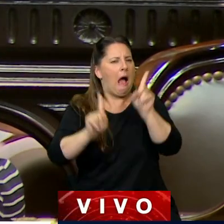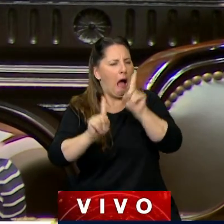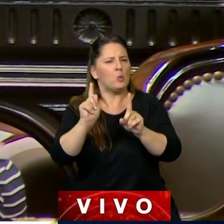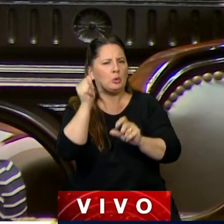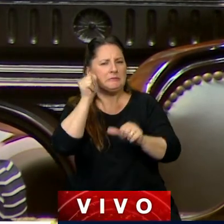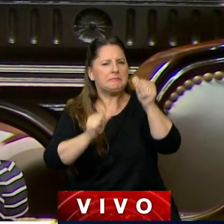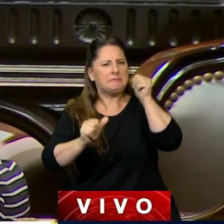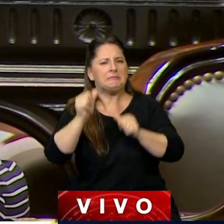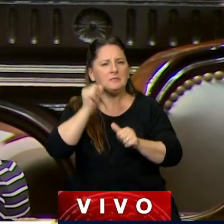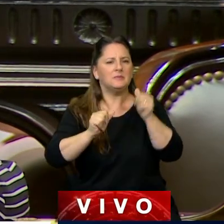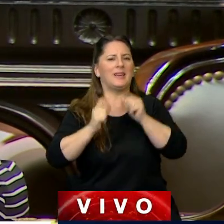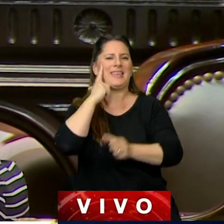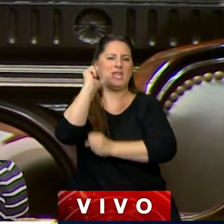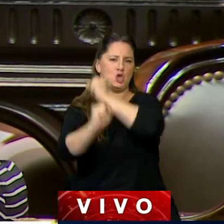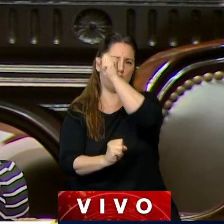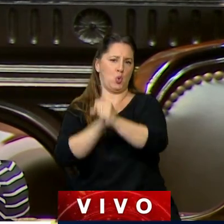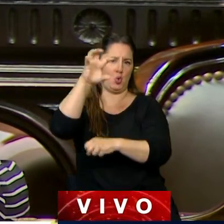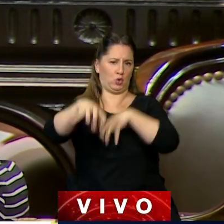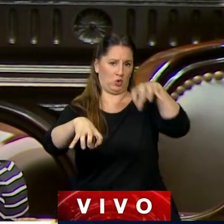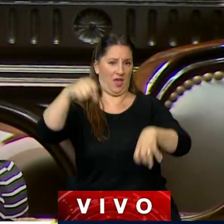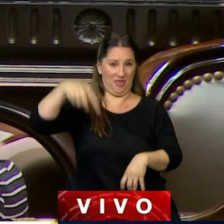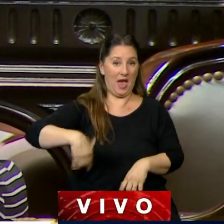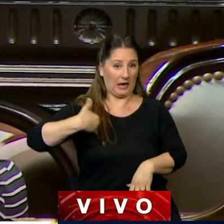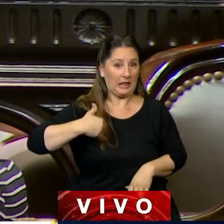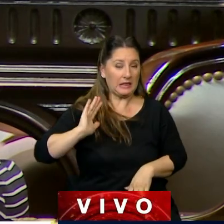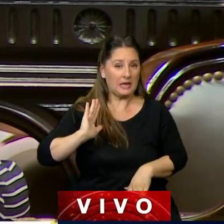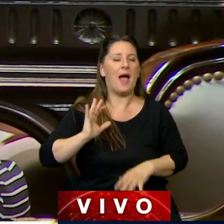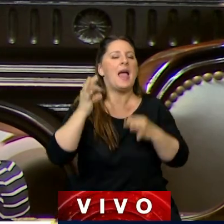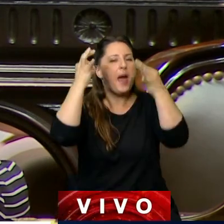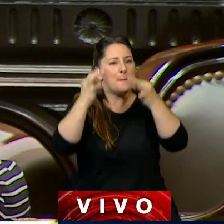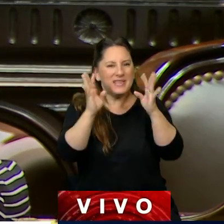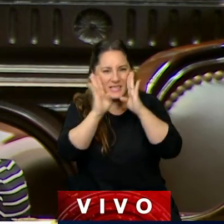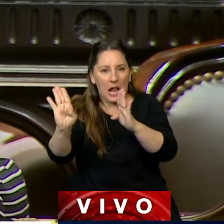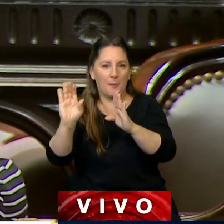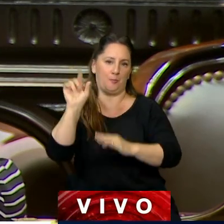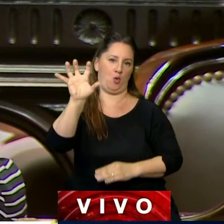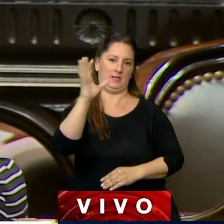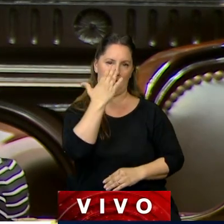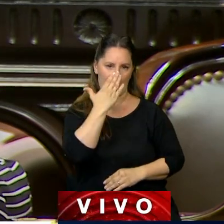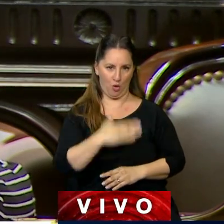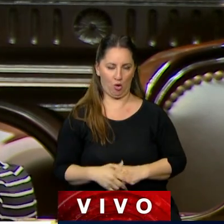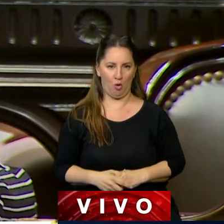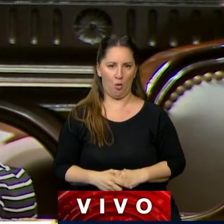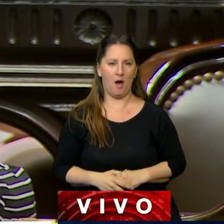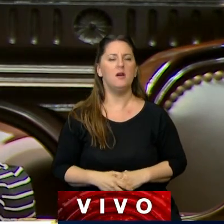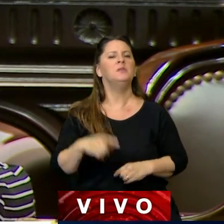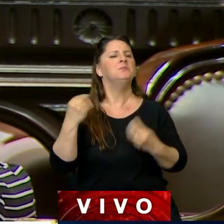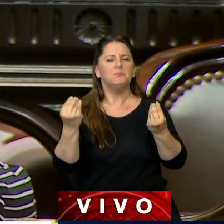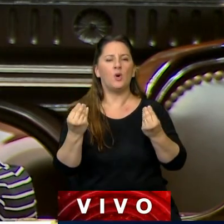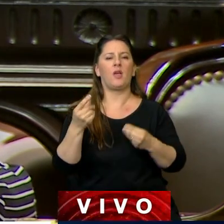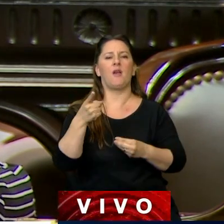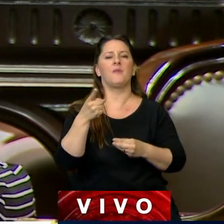está ocasionando a la industria productiva de nuestro país y en especial a la de Córdoba, el funcionamiento